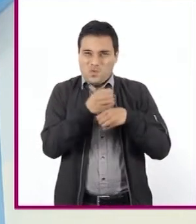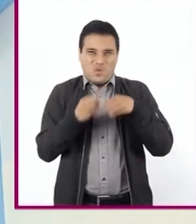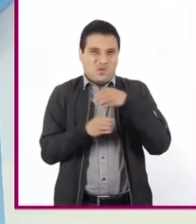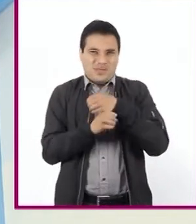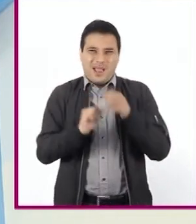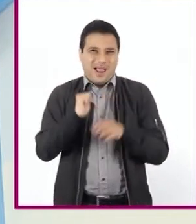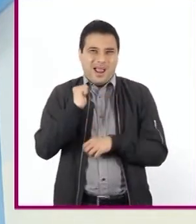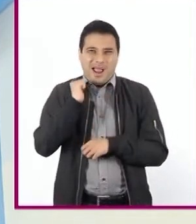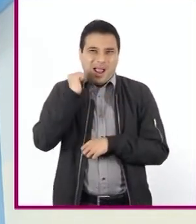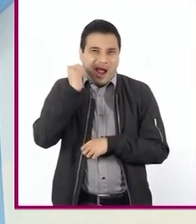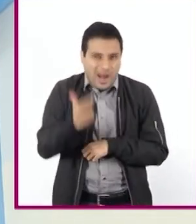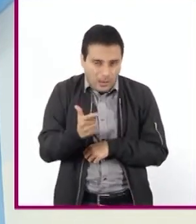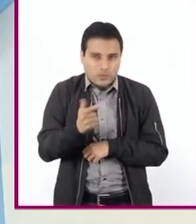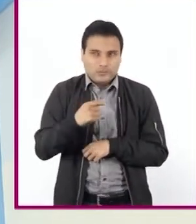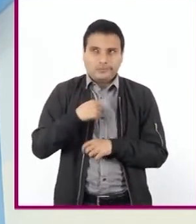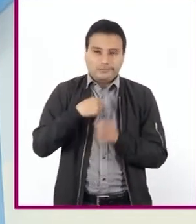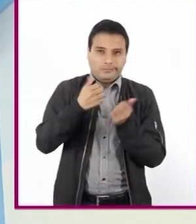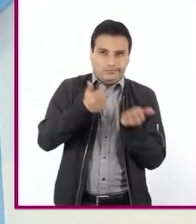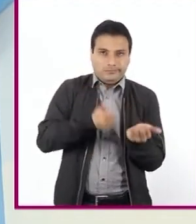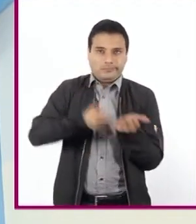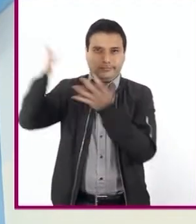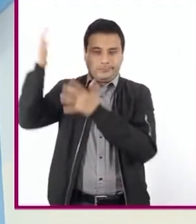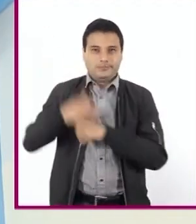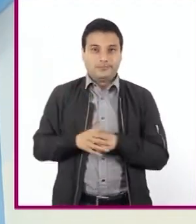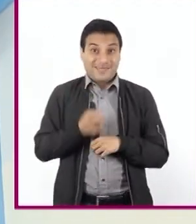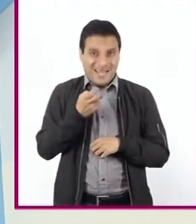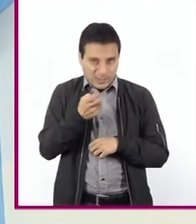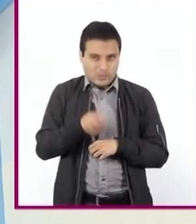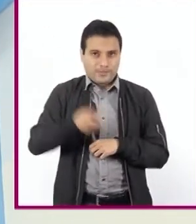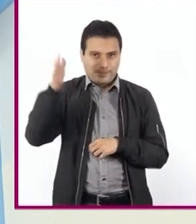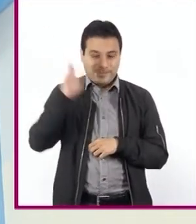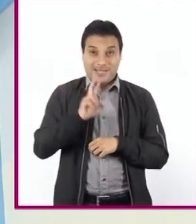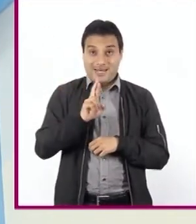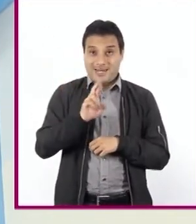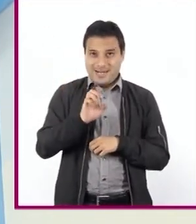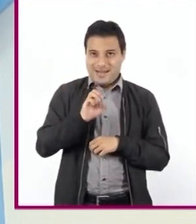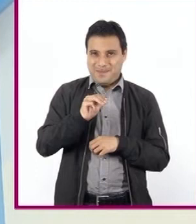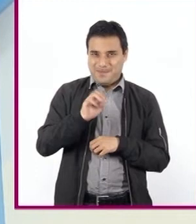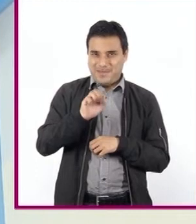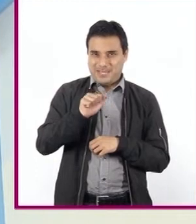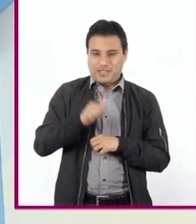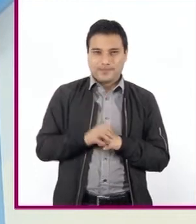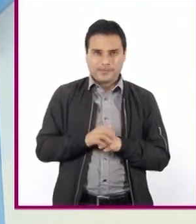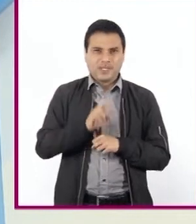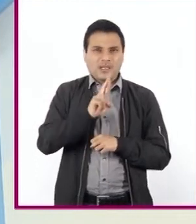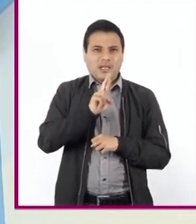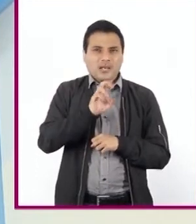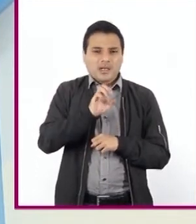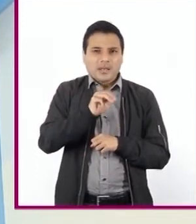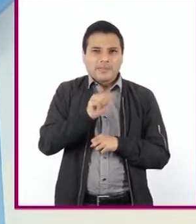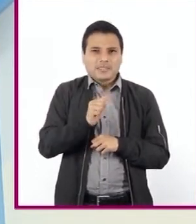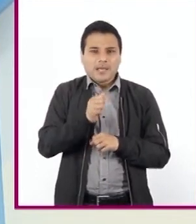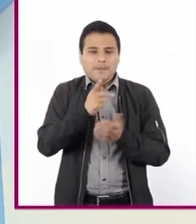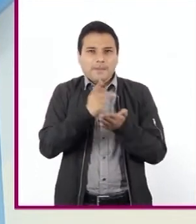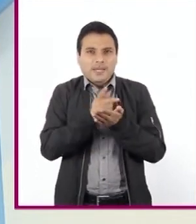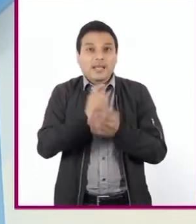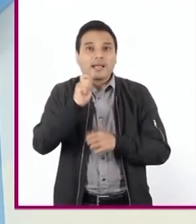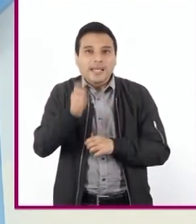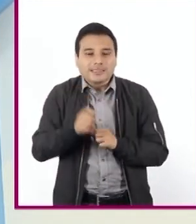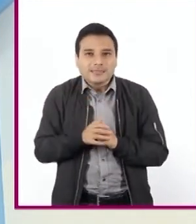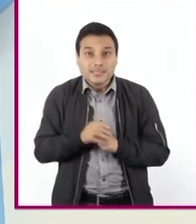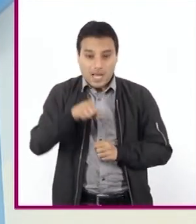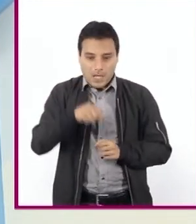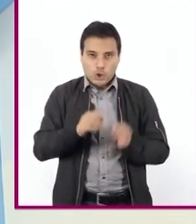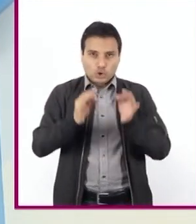una parte a otra. Así, las remesas de la plata se refieren a la exportación de la